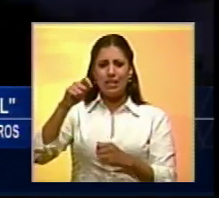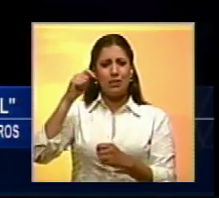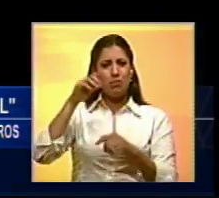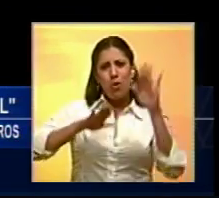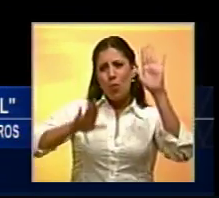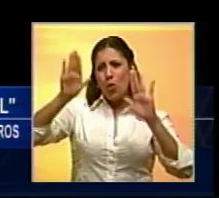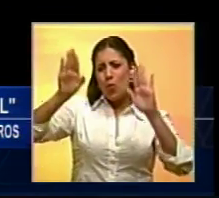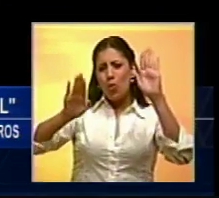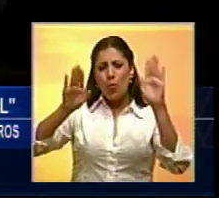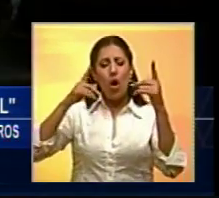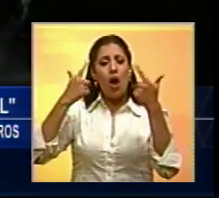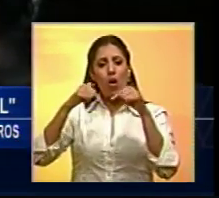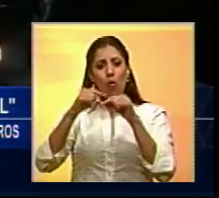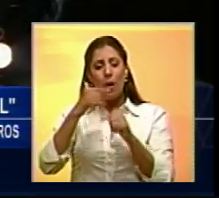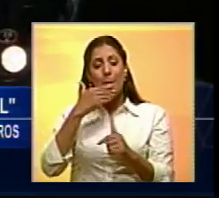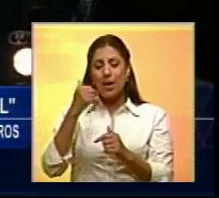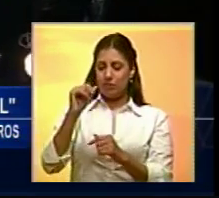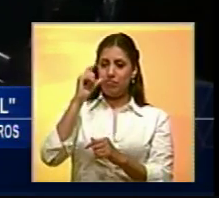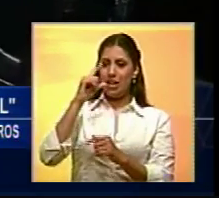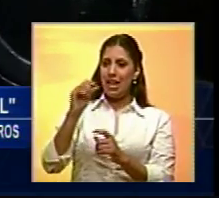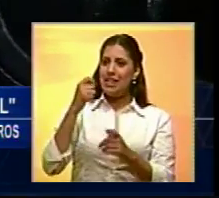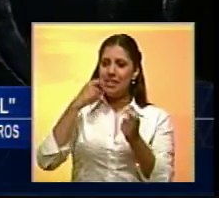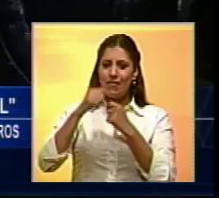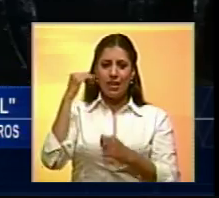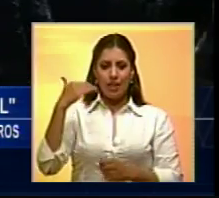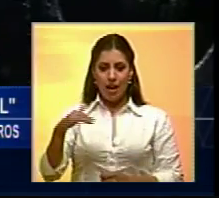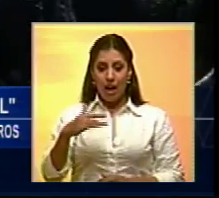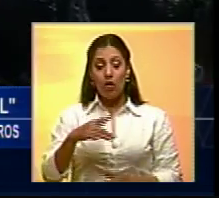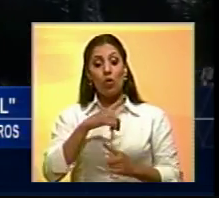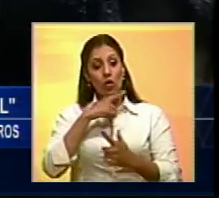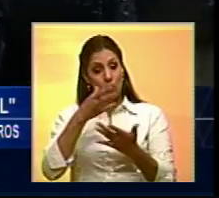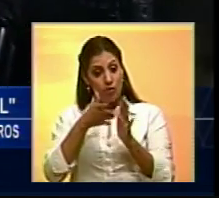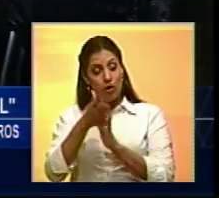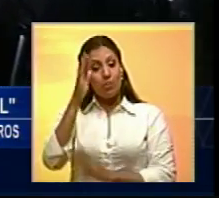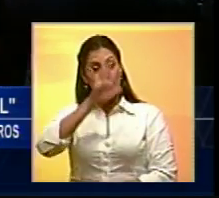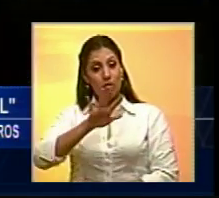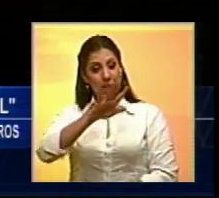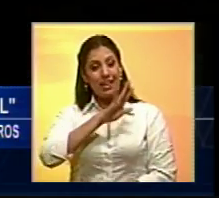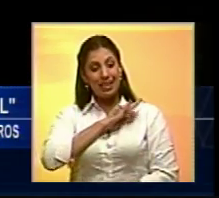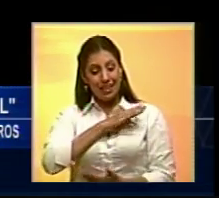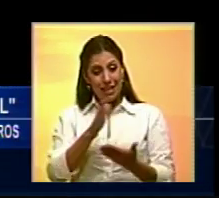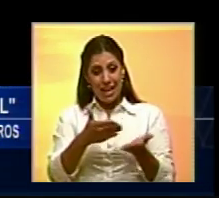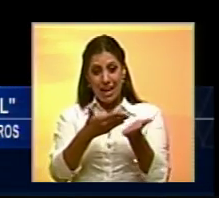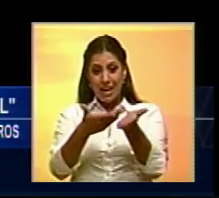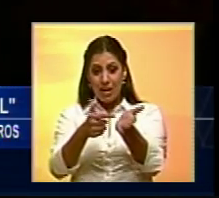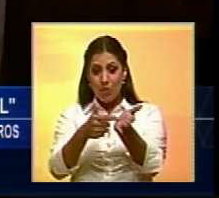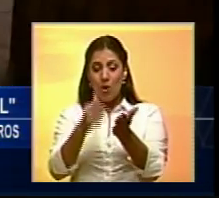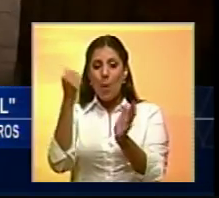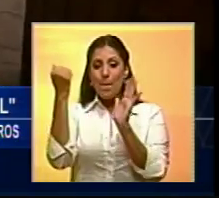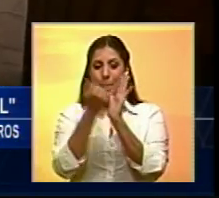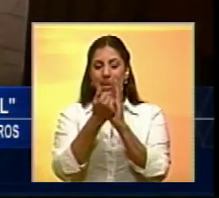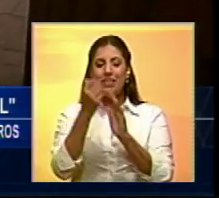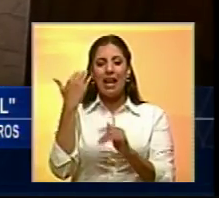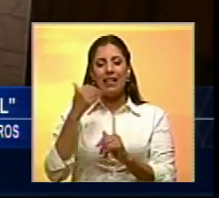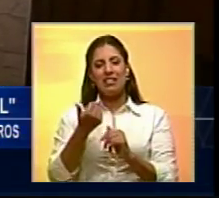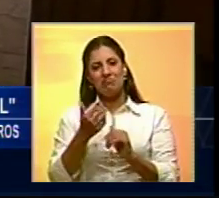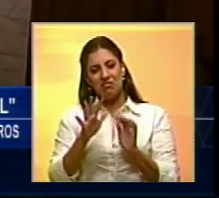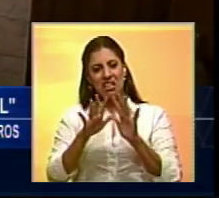y superó con creces las expectativas de la Casa de Pujas, que consideró que el ejemplar, que partía con un precio de salida de